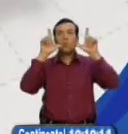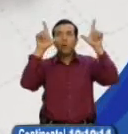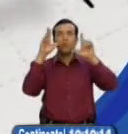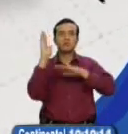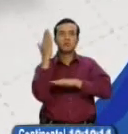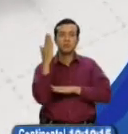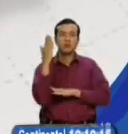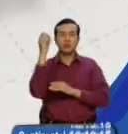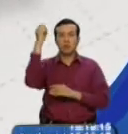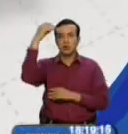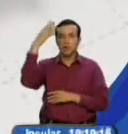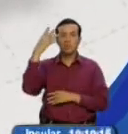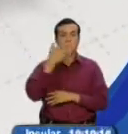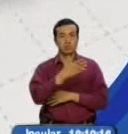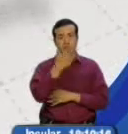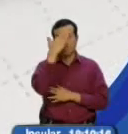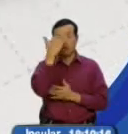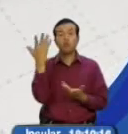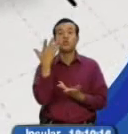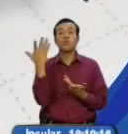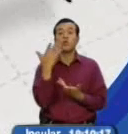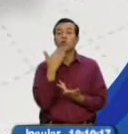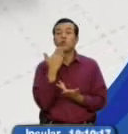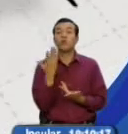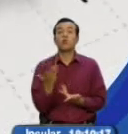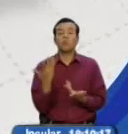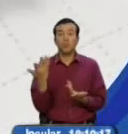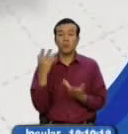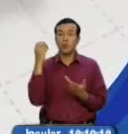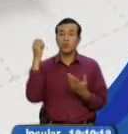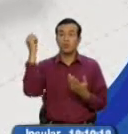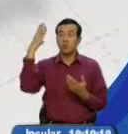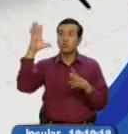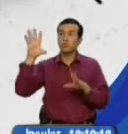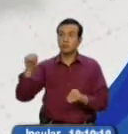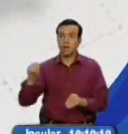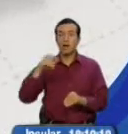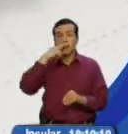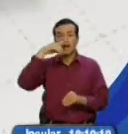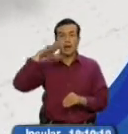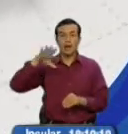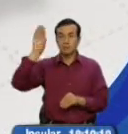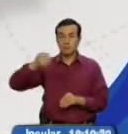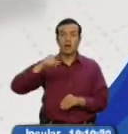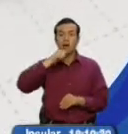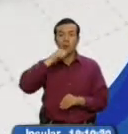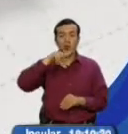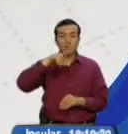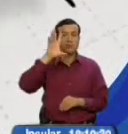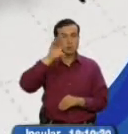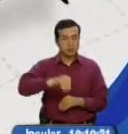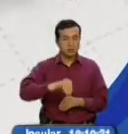espejos, lámparas. Conozca dónde y cómo cerrar el paso de la electricidad, el gas y el agua potable.